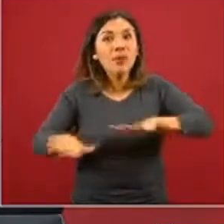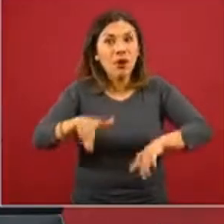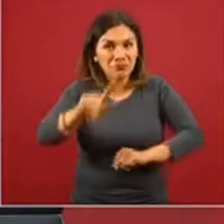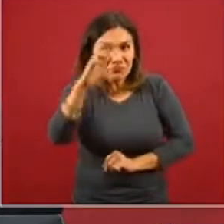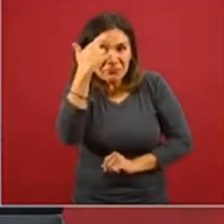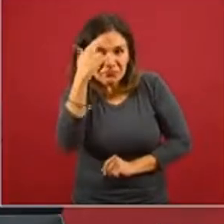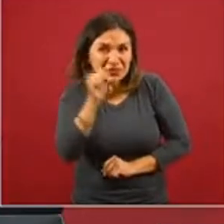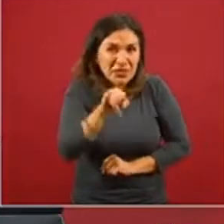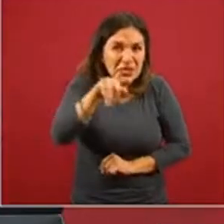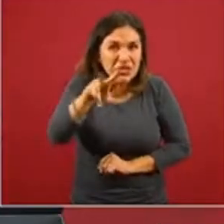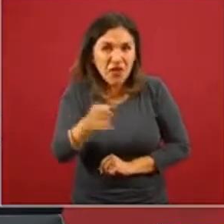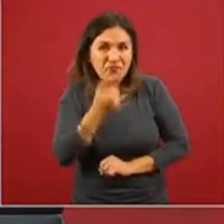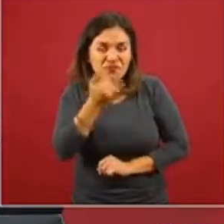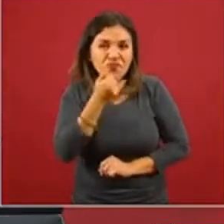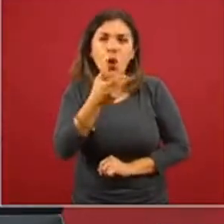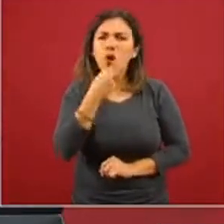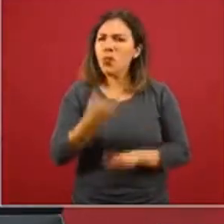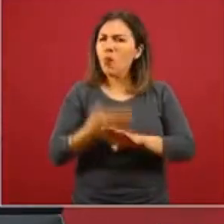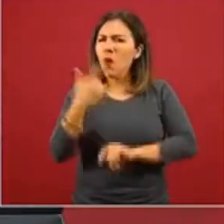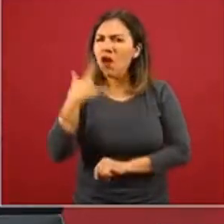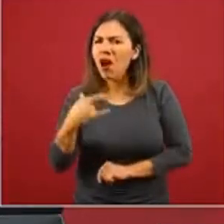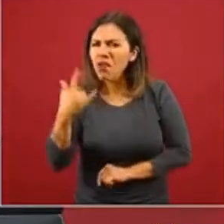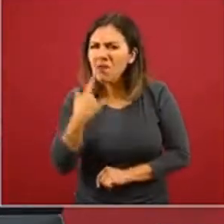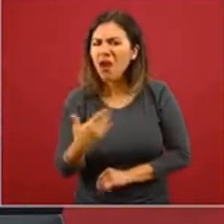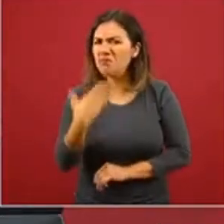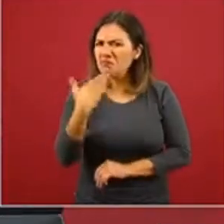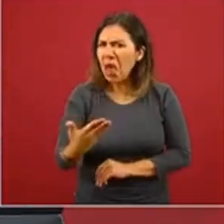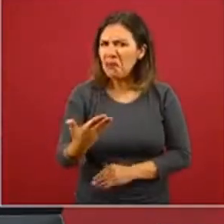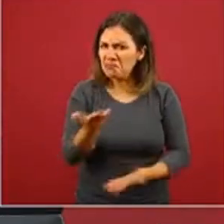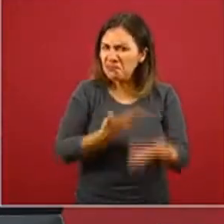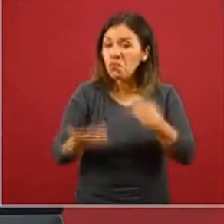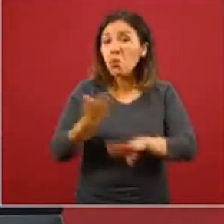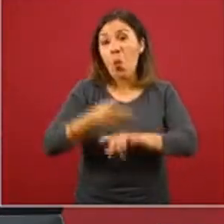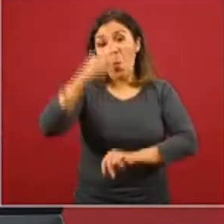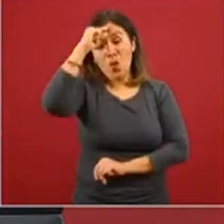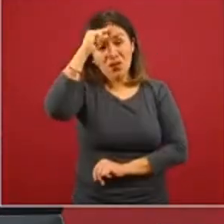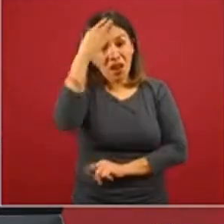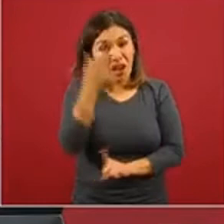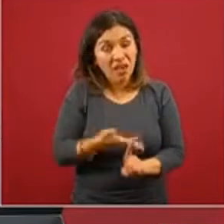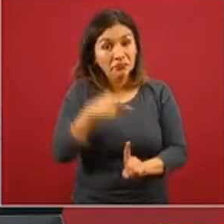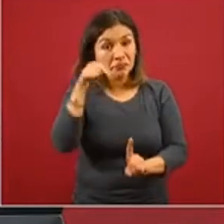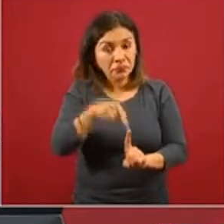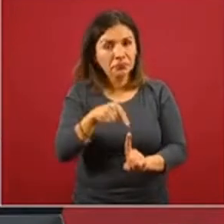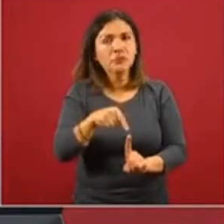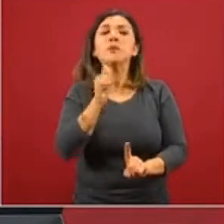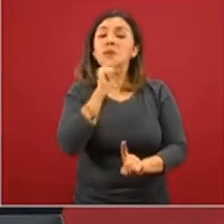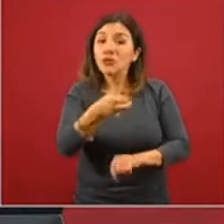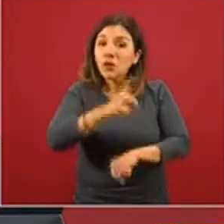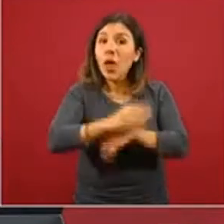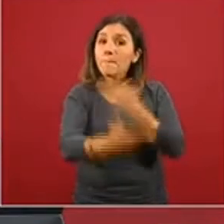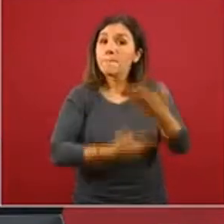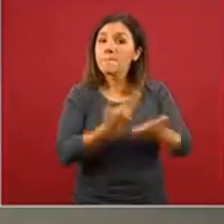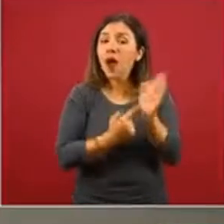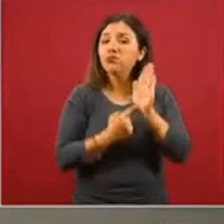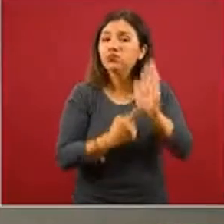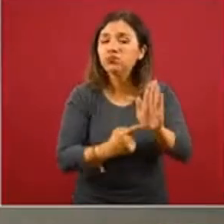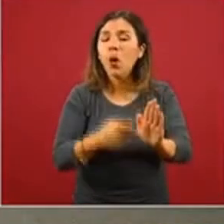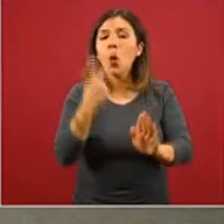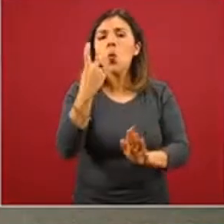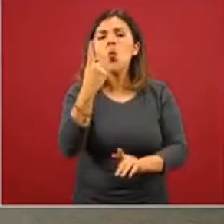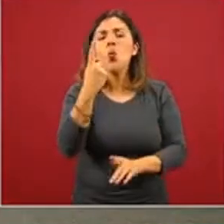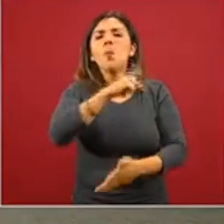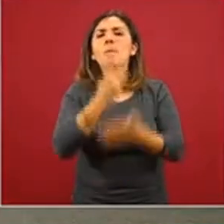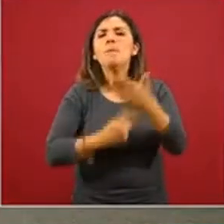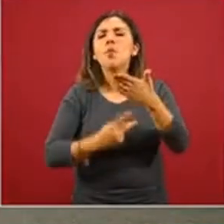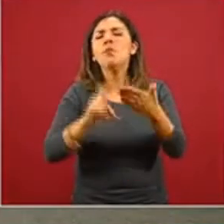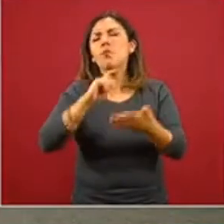lo recuerdan, un hombre muy afable, muy competente y muy inteligente, que presentó un programa que él ha